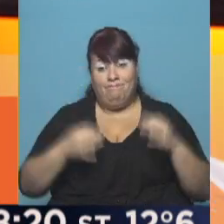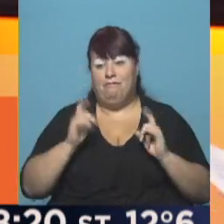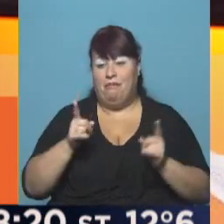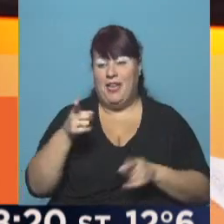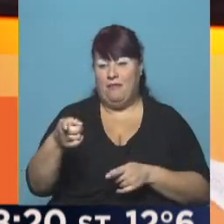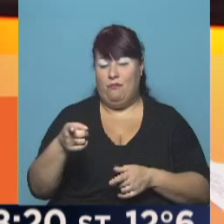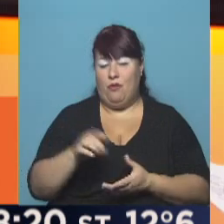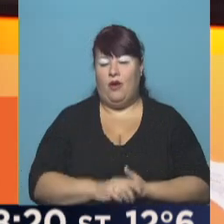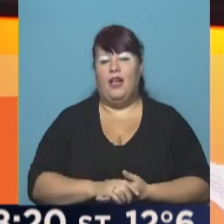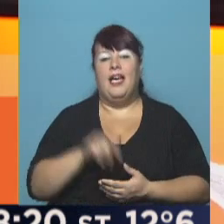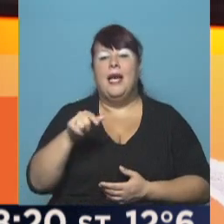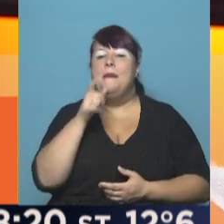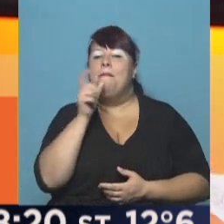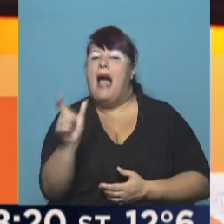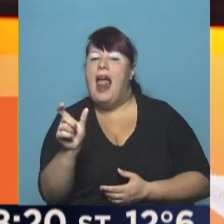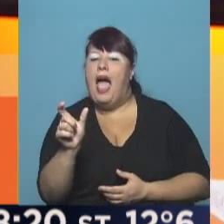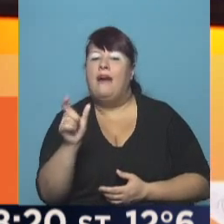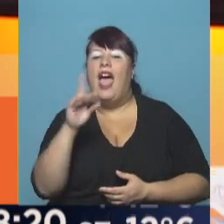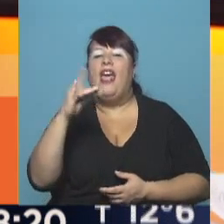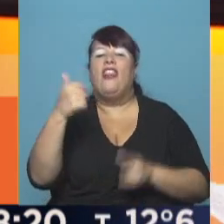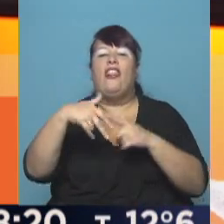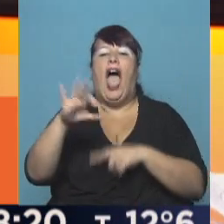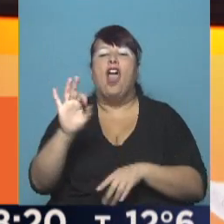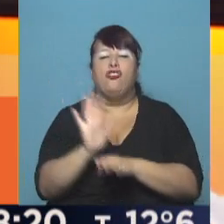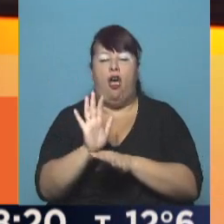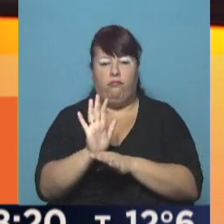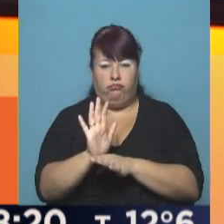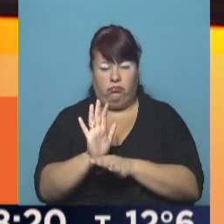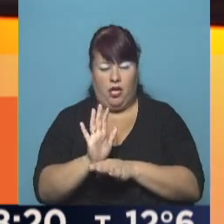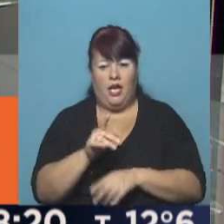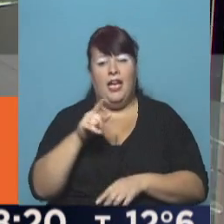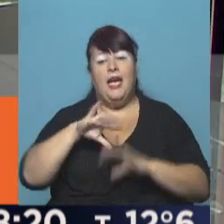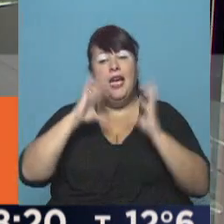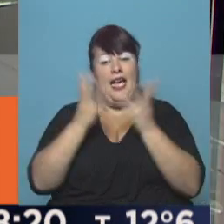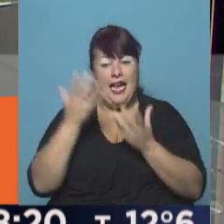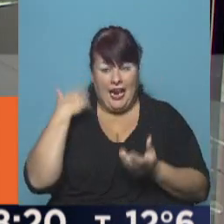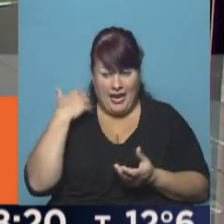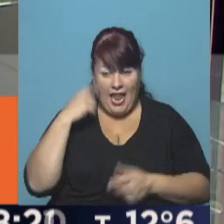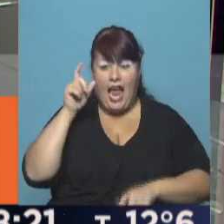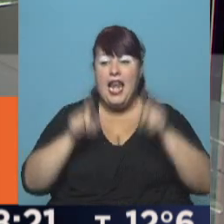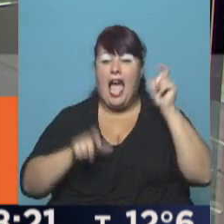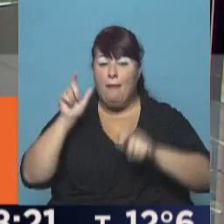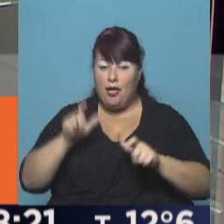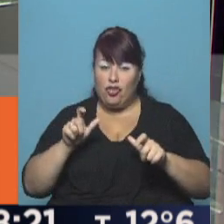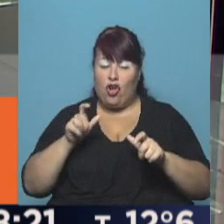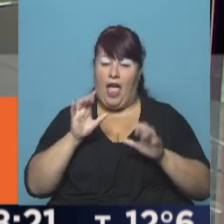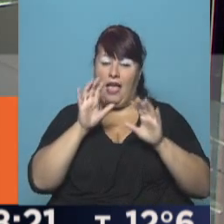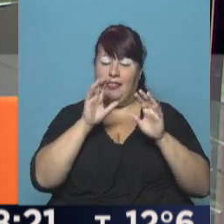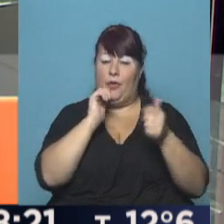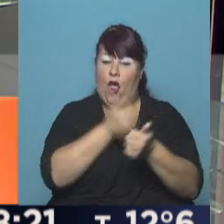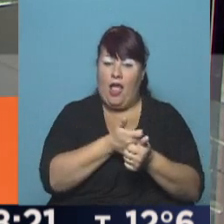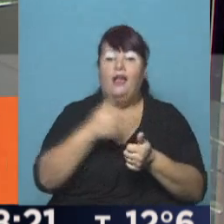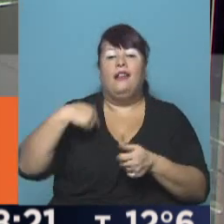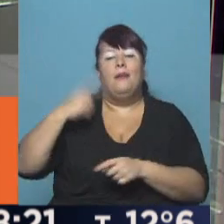que vos decís, de esta palabrita, el daño. En general, las personas que dañan han